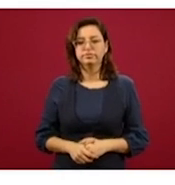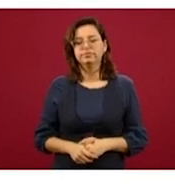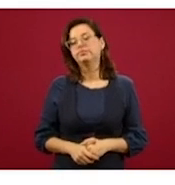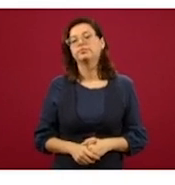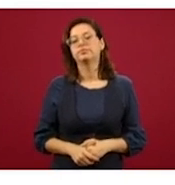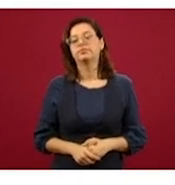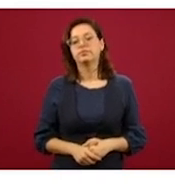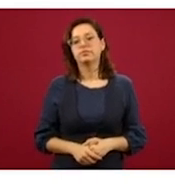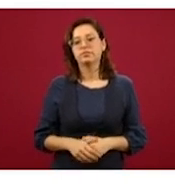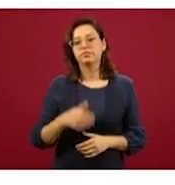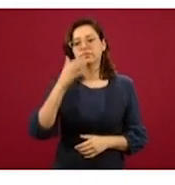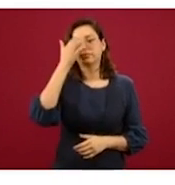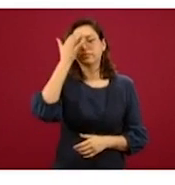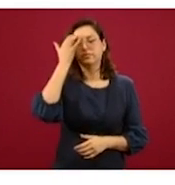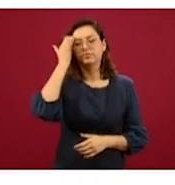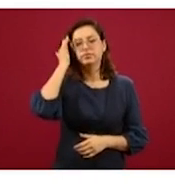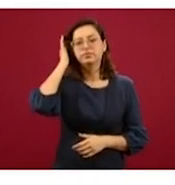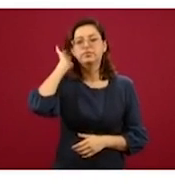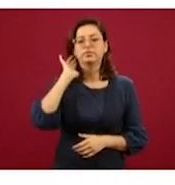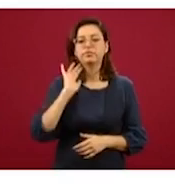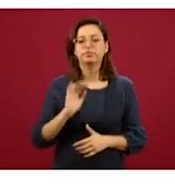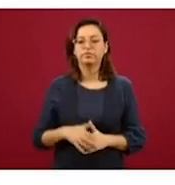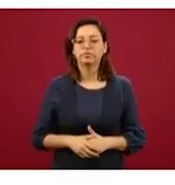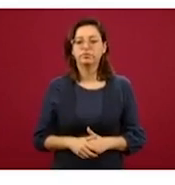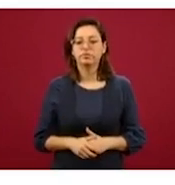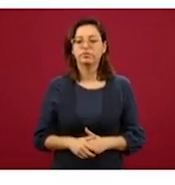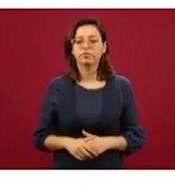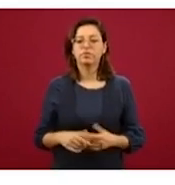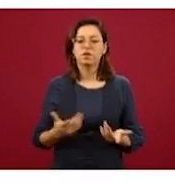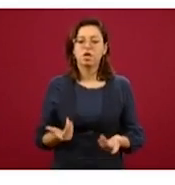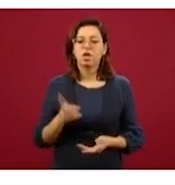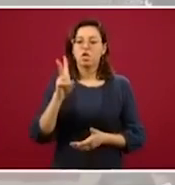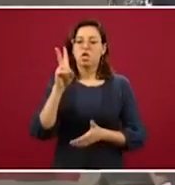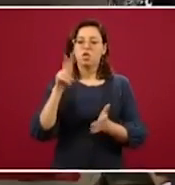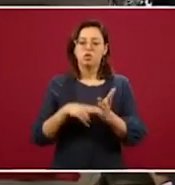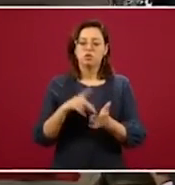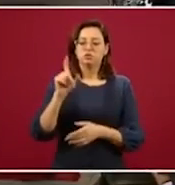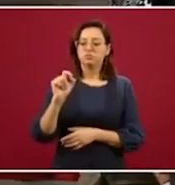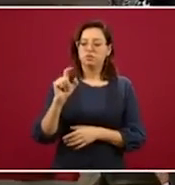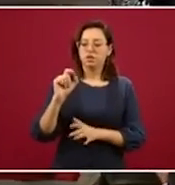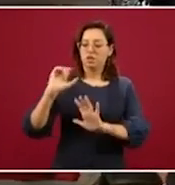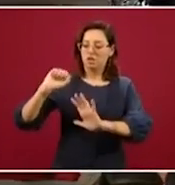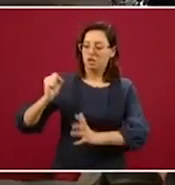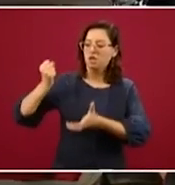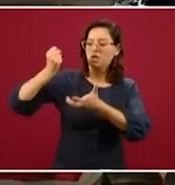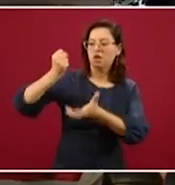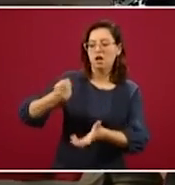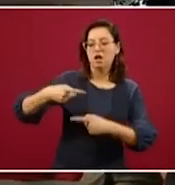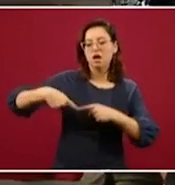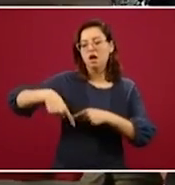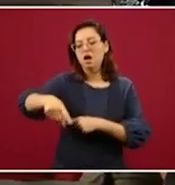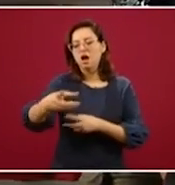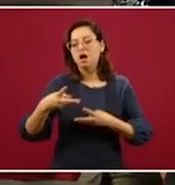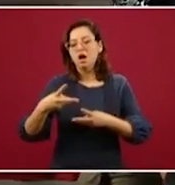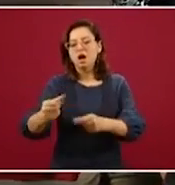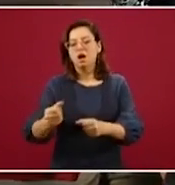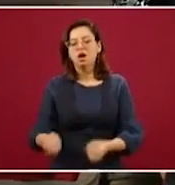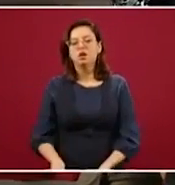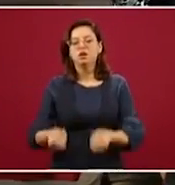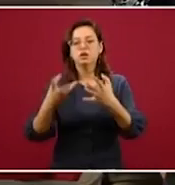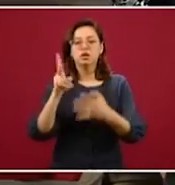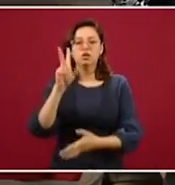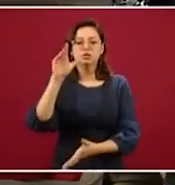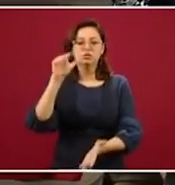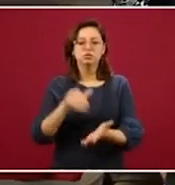Los recursos que tenemos para 2020 en el presupuesto de egresos de la Federación se nos asignaron 2.500 millones de pesos. Si esto